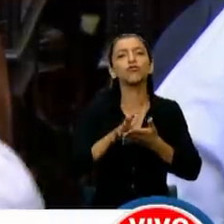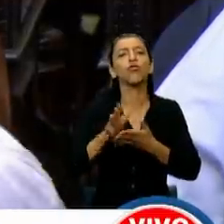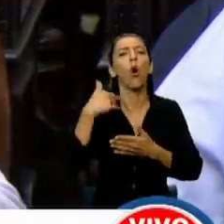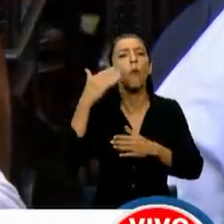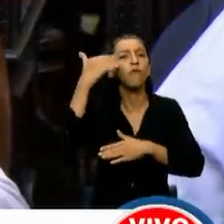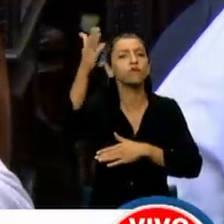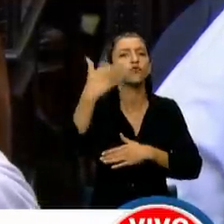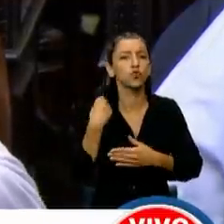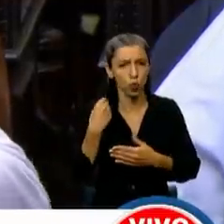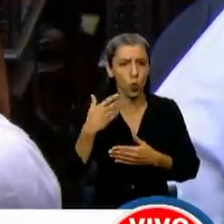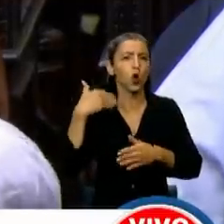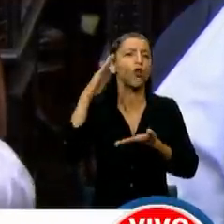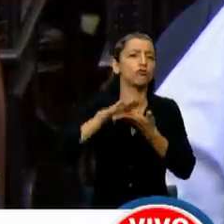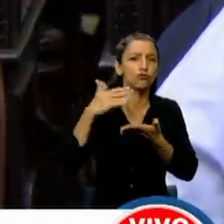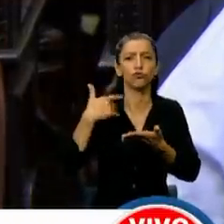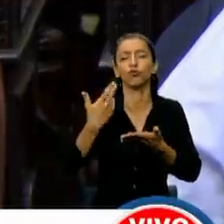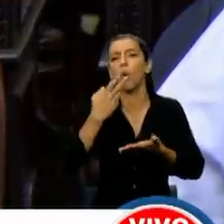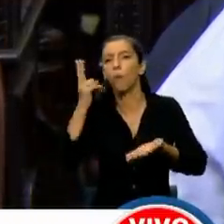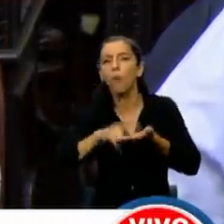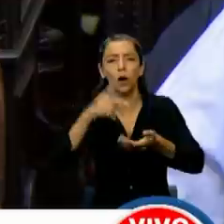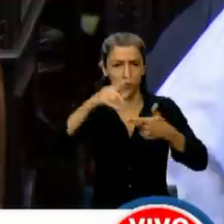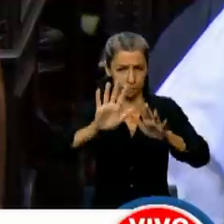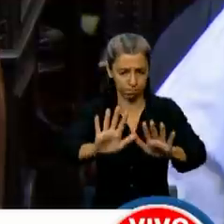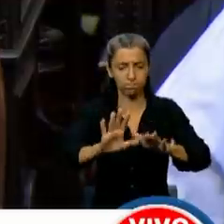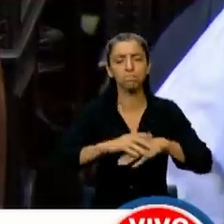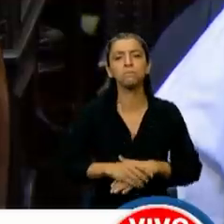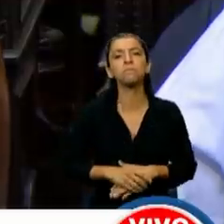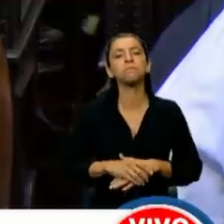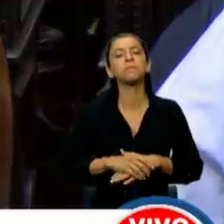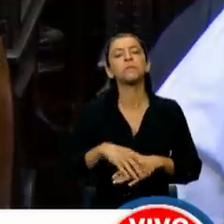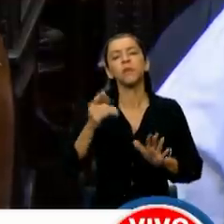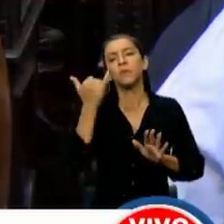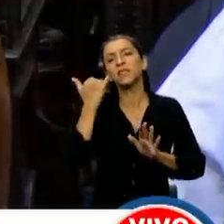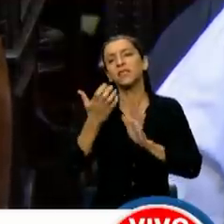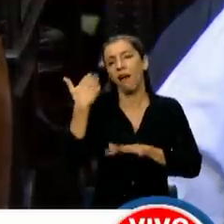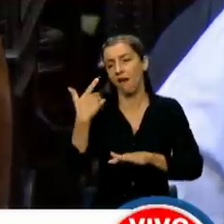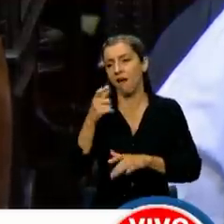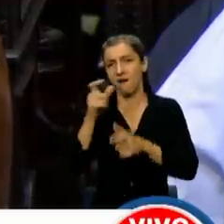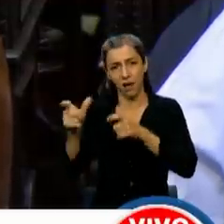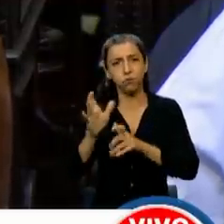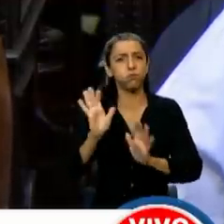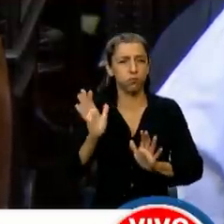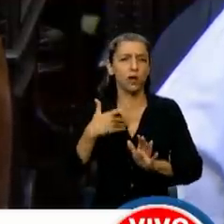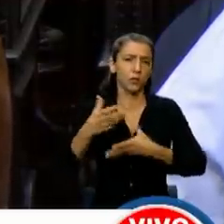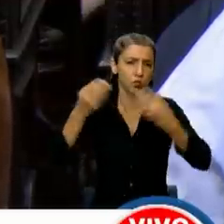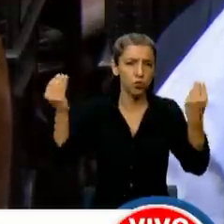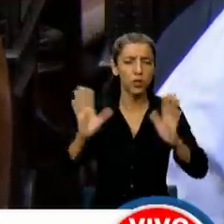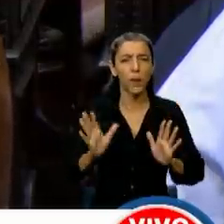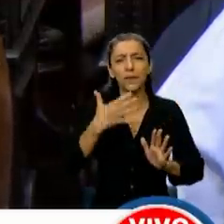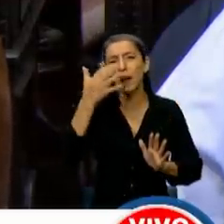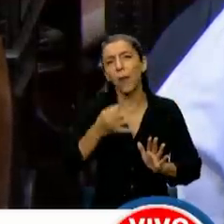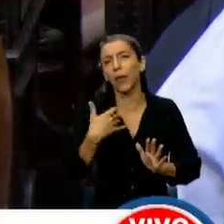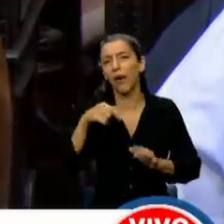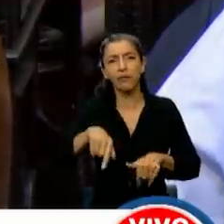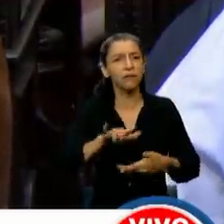y con el déficit fiscal ya fue contestado reiteradamente la hora que no es